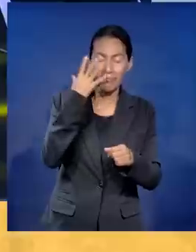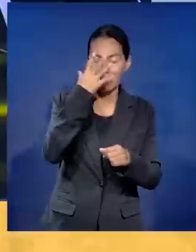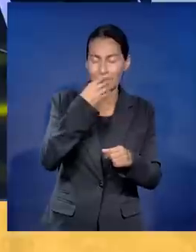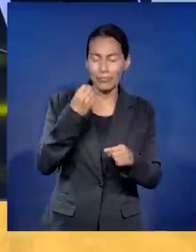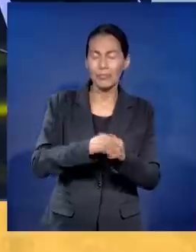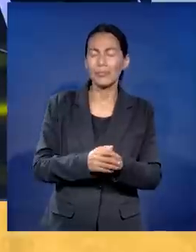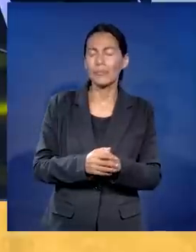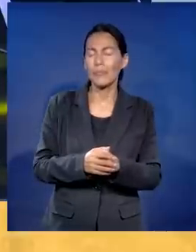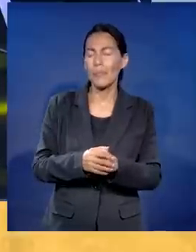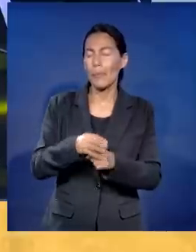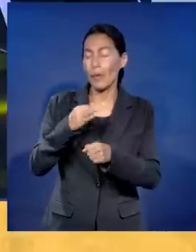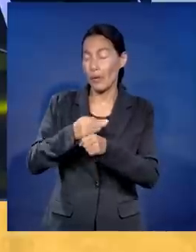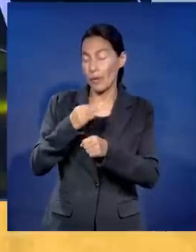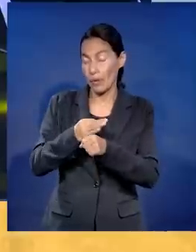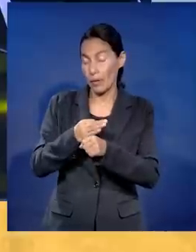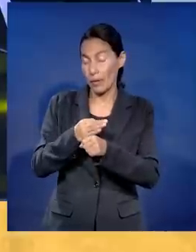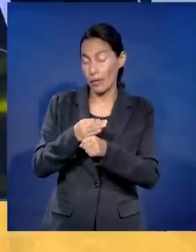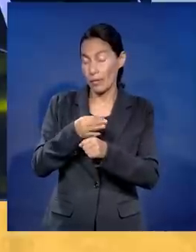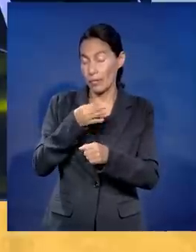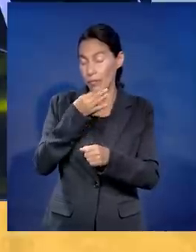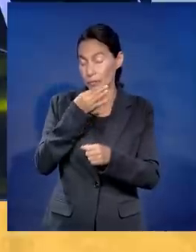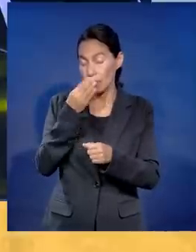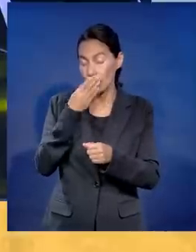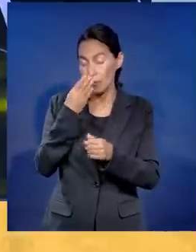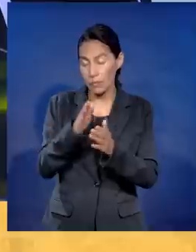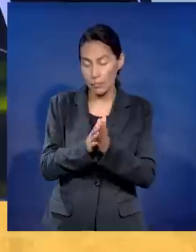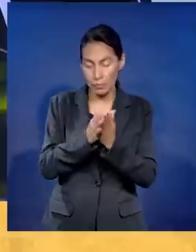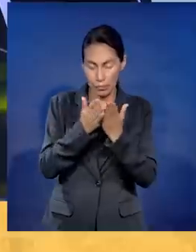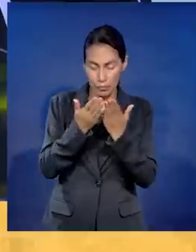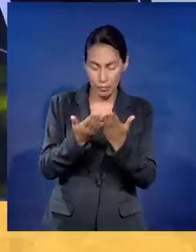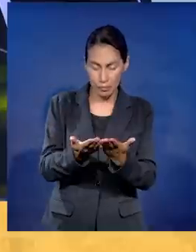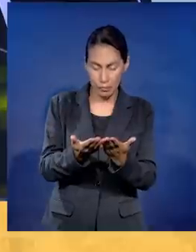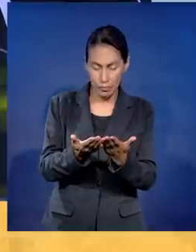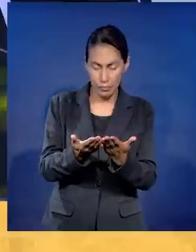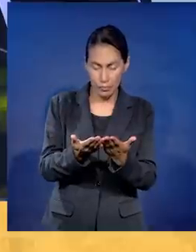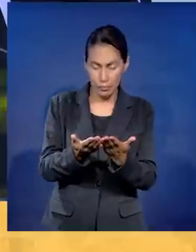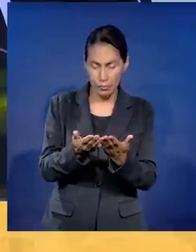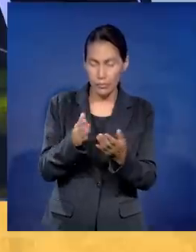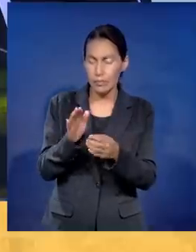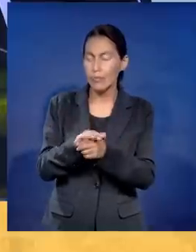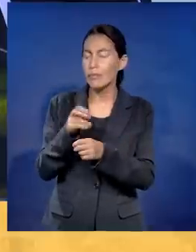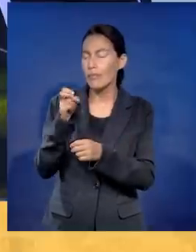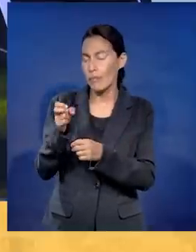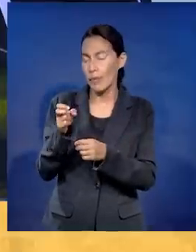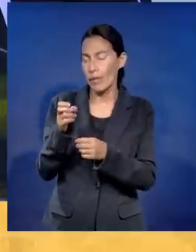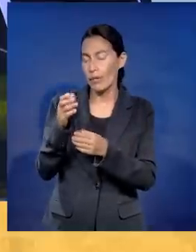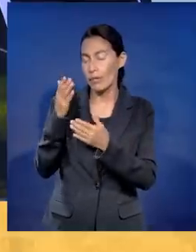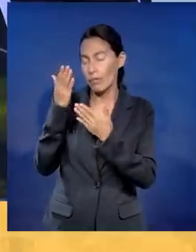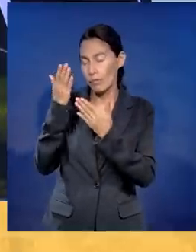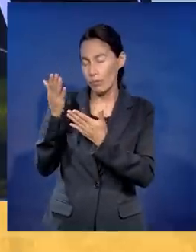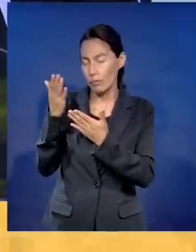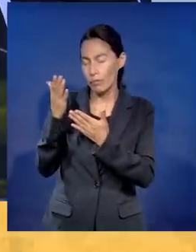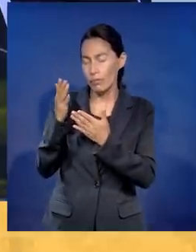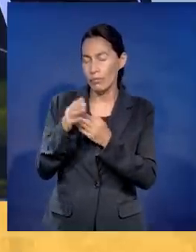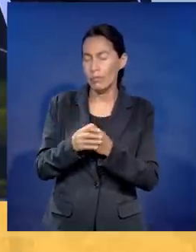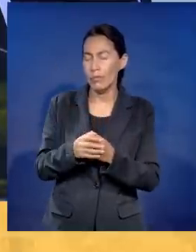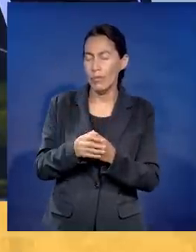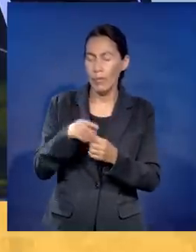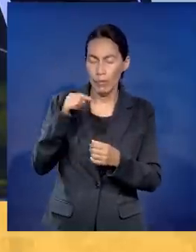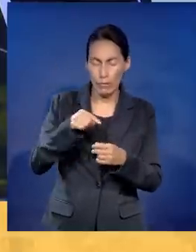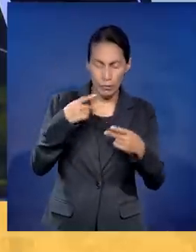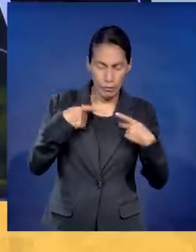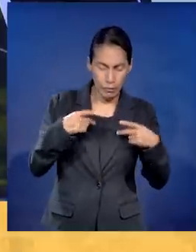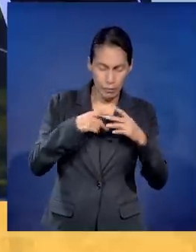palabra una vez más señor suplicamos que a pesar de que somos muchas personas aquí